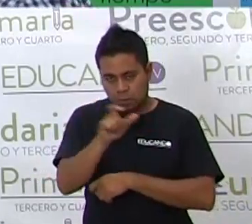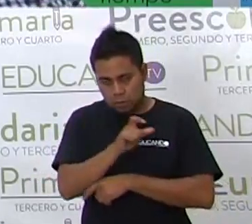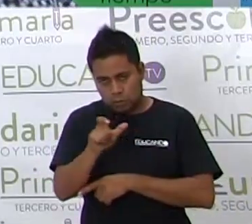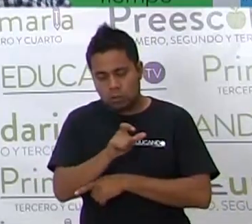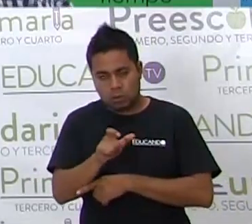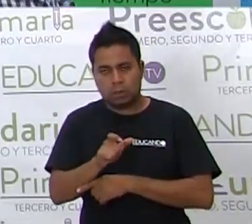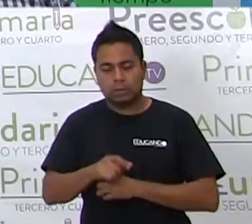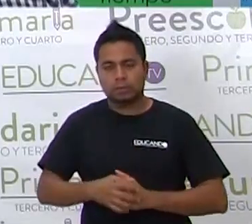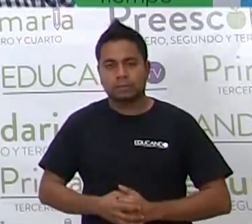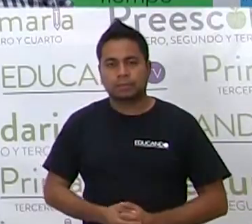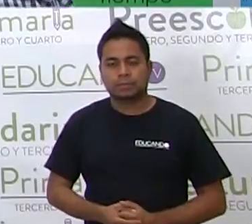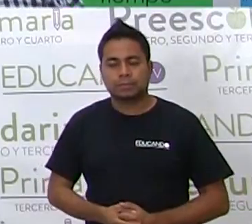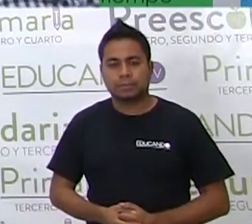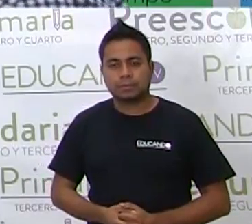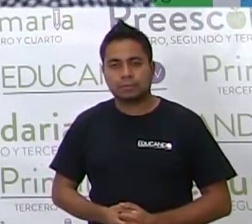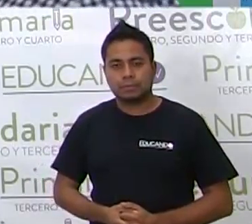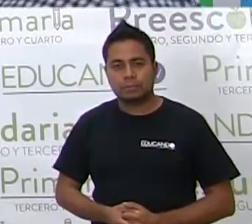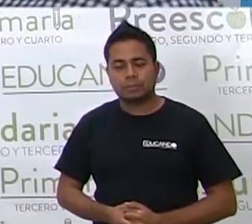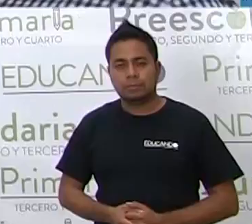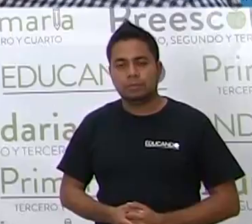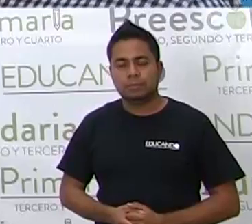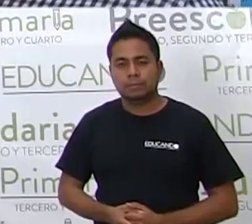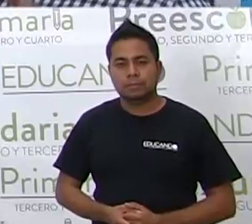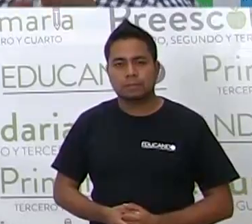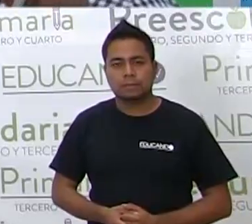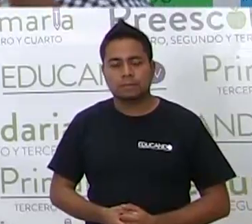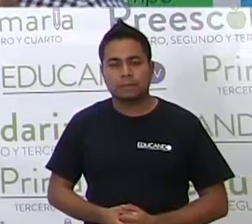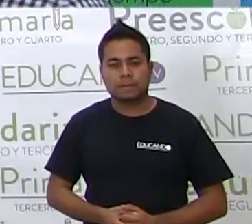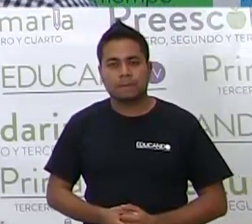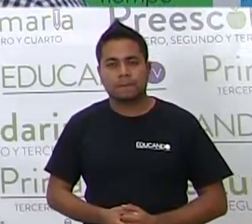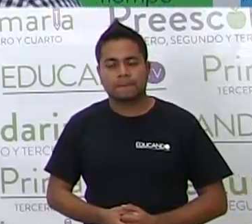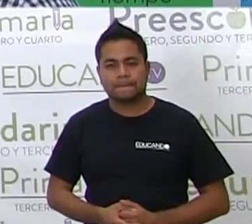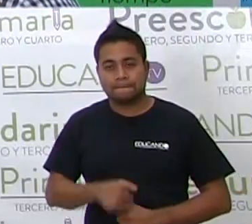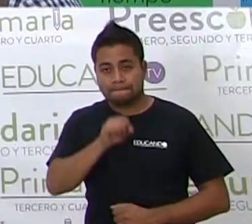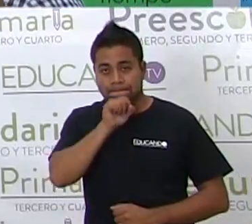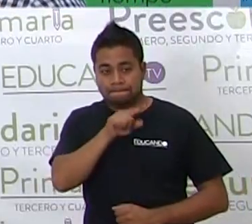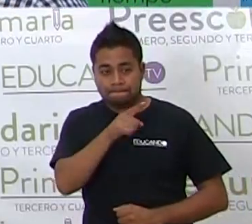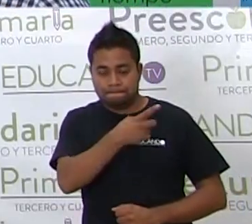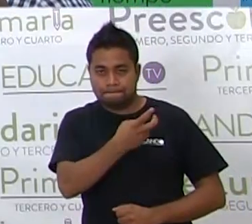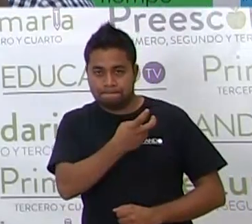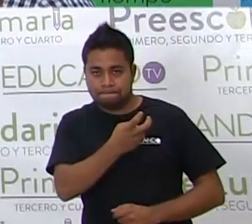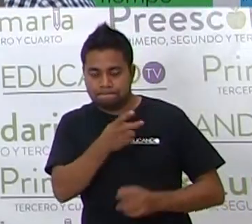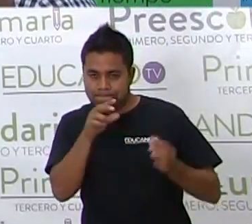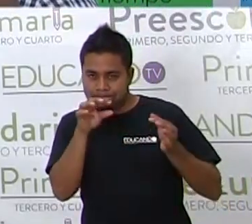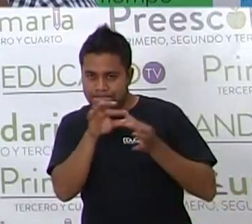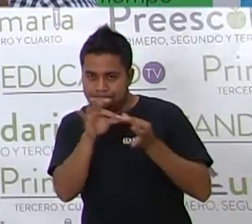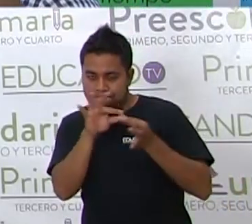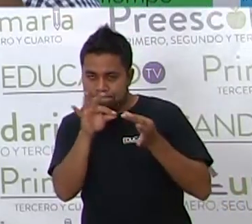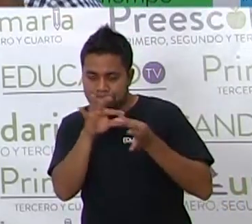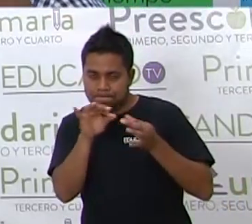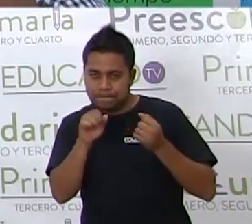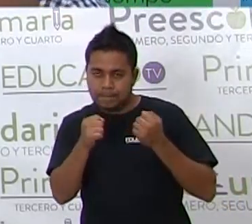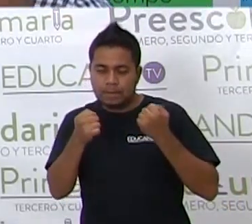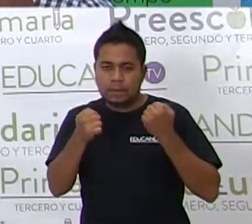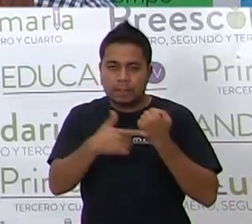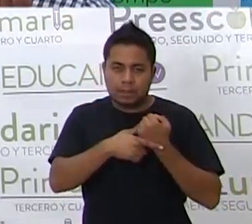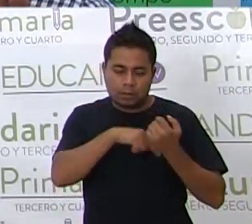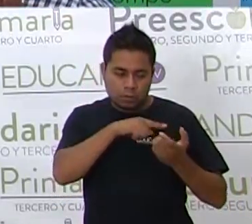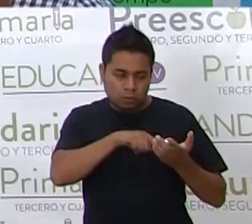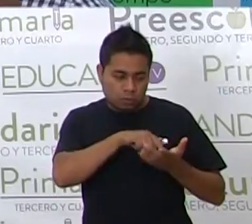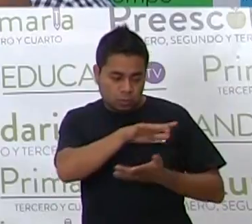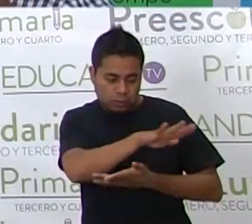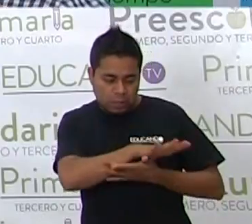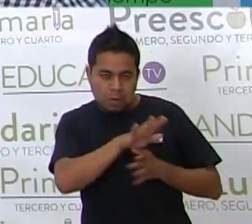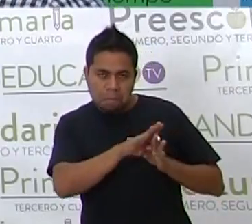tiempo histórico. También nos habla de que describen algún momento o algún espacio